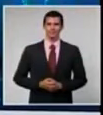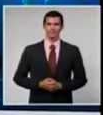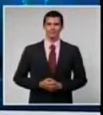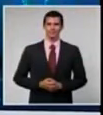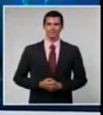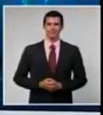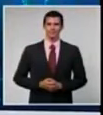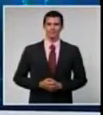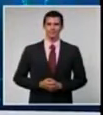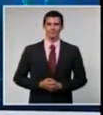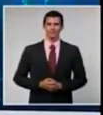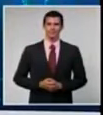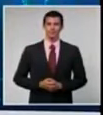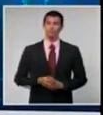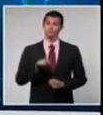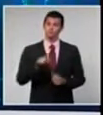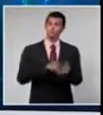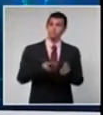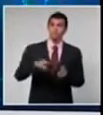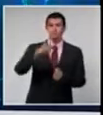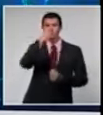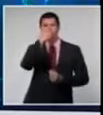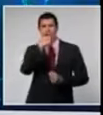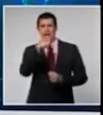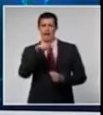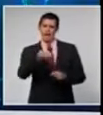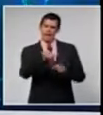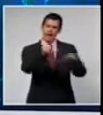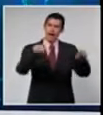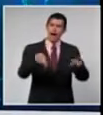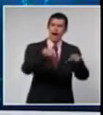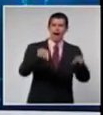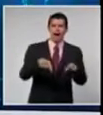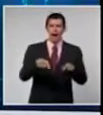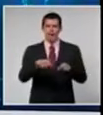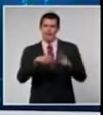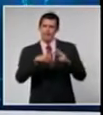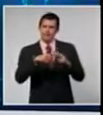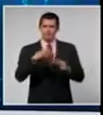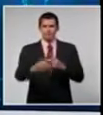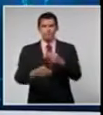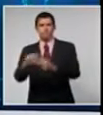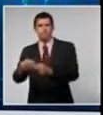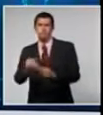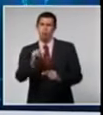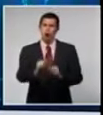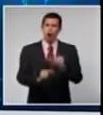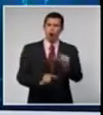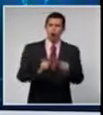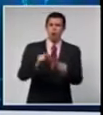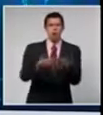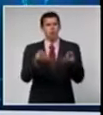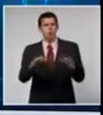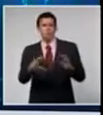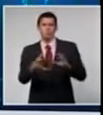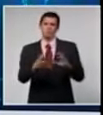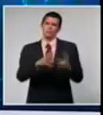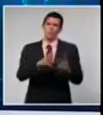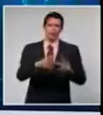En la provincia de Ciego de Ávila, las salas de rehabilitación y fisioterapia regresan paulatinamente a la normalidad, con el objetivo de garantizar